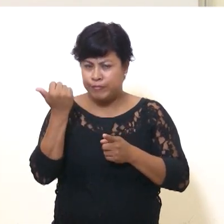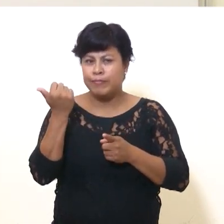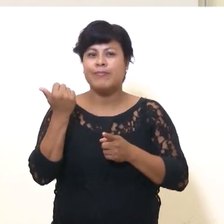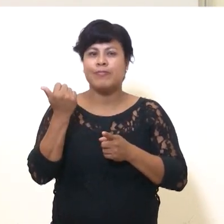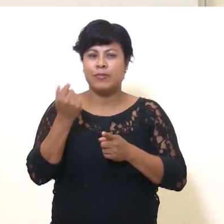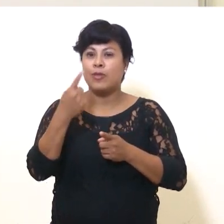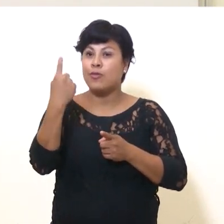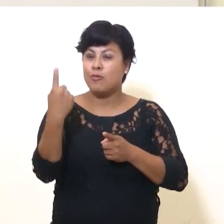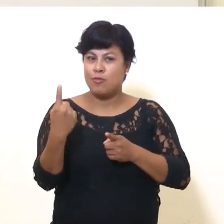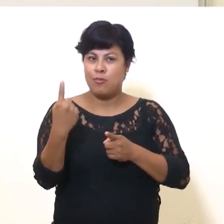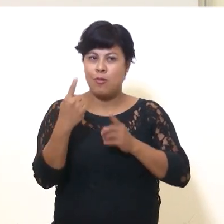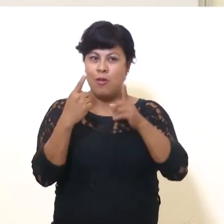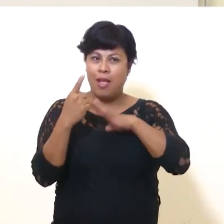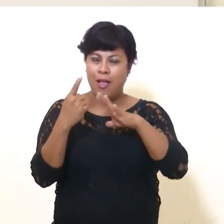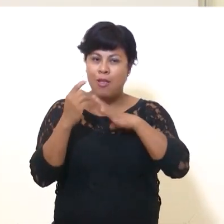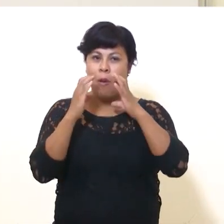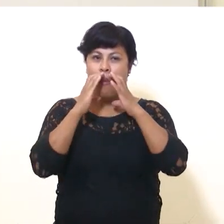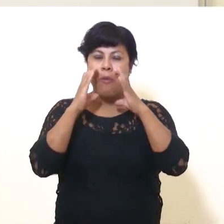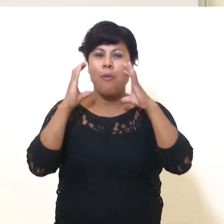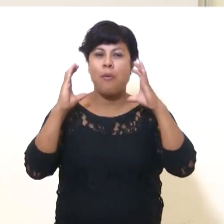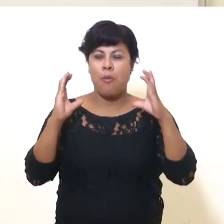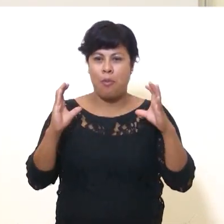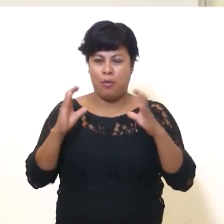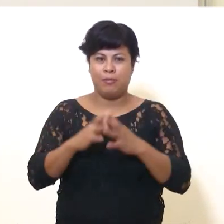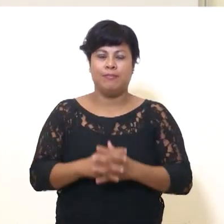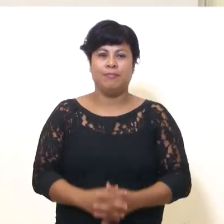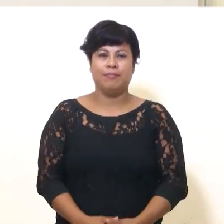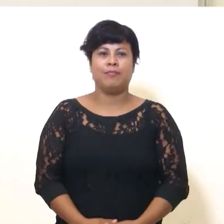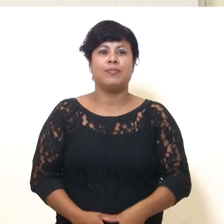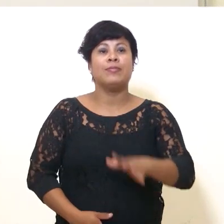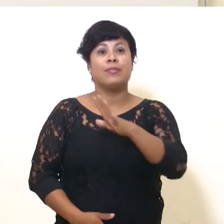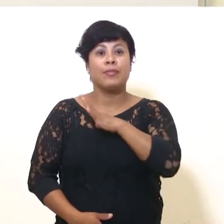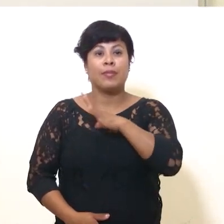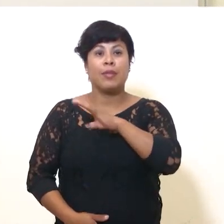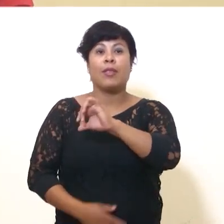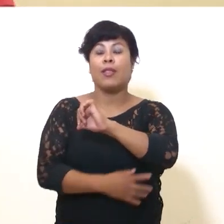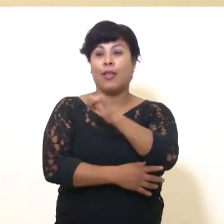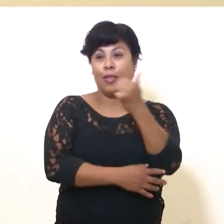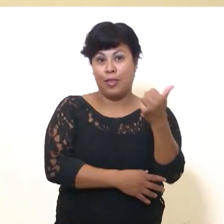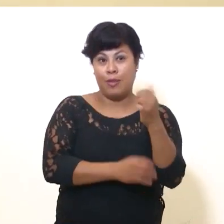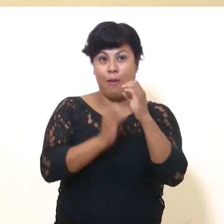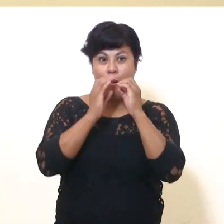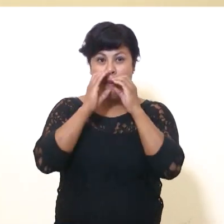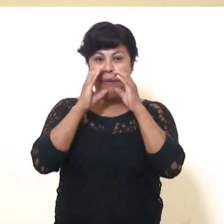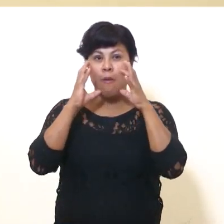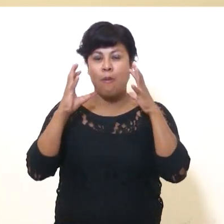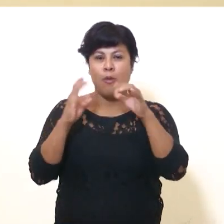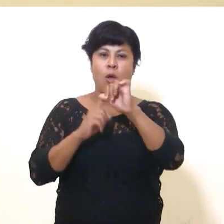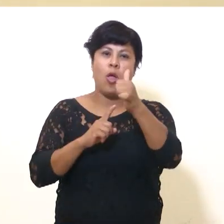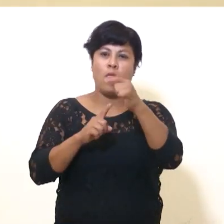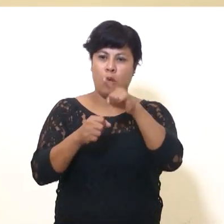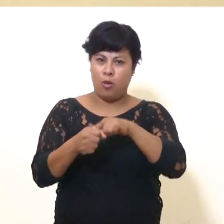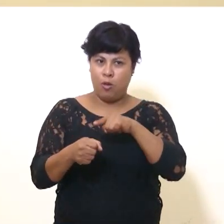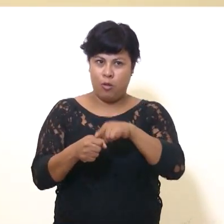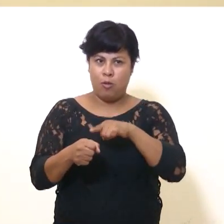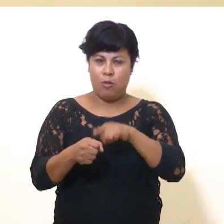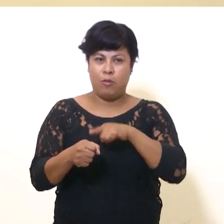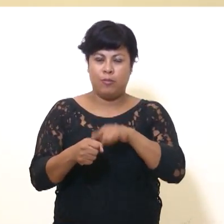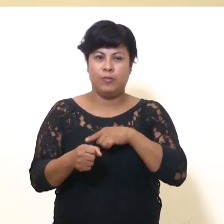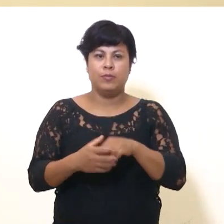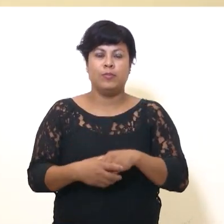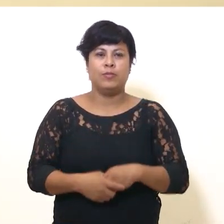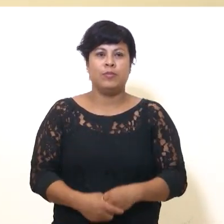¿Sabes? No, ¿verdad? Aquí tenemos unos globitos. Aquí tenemos de